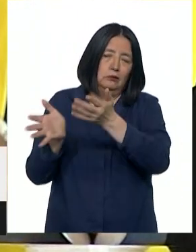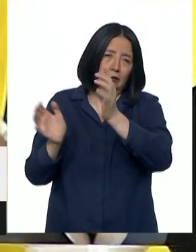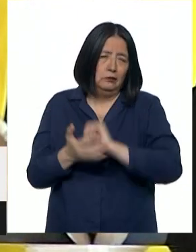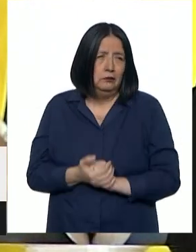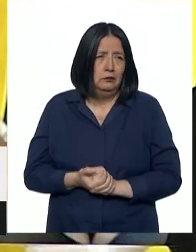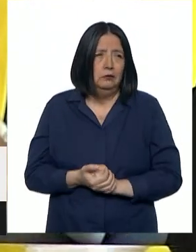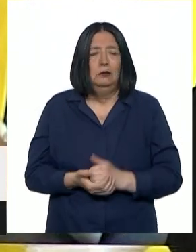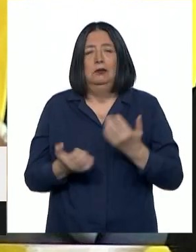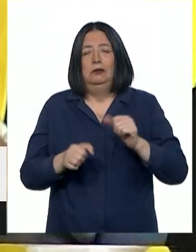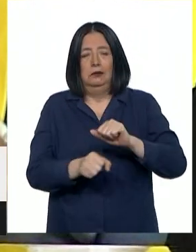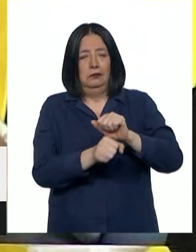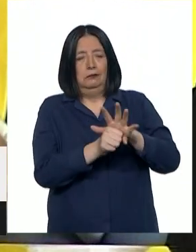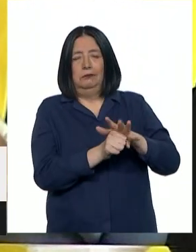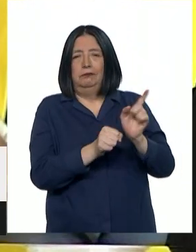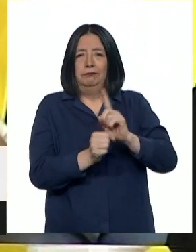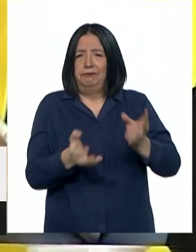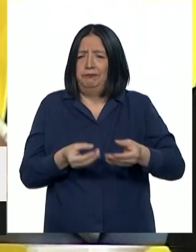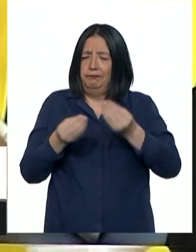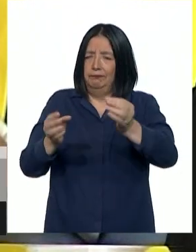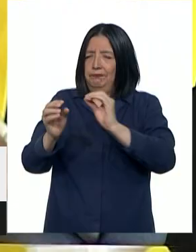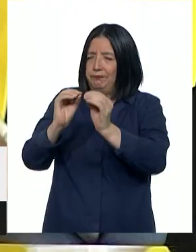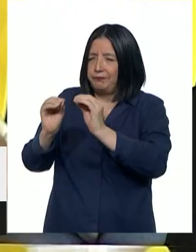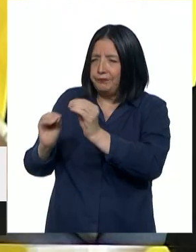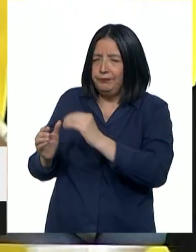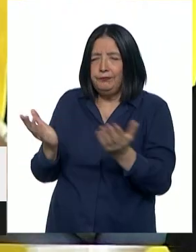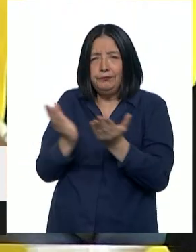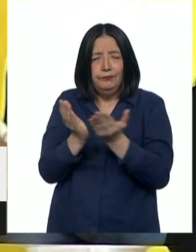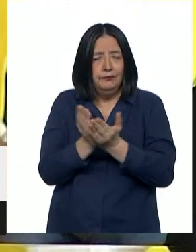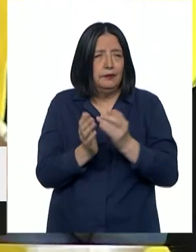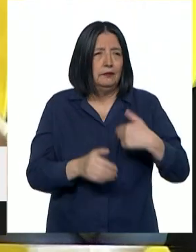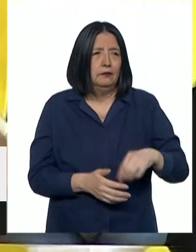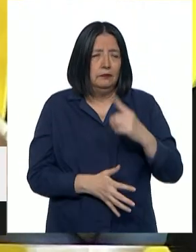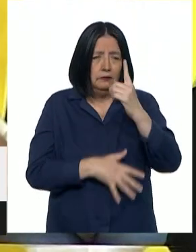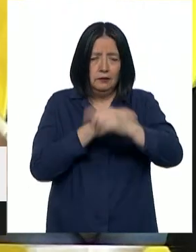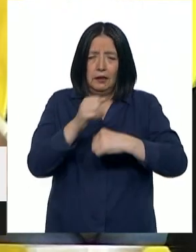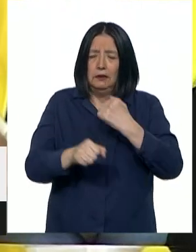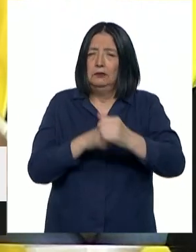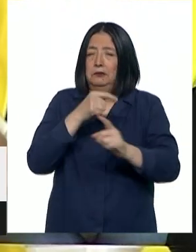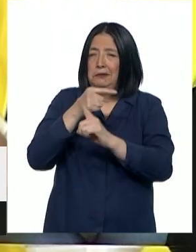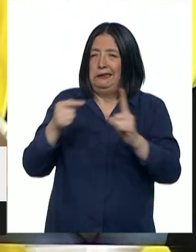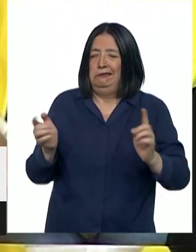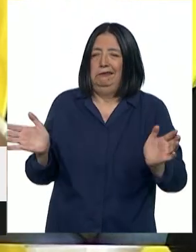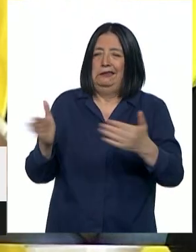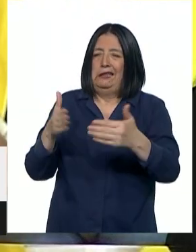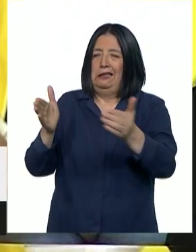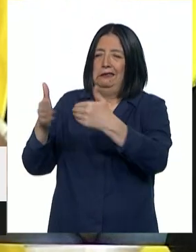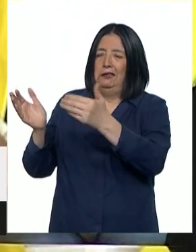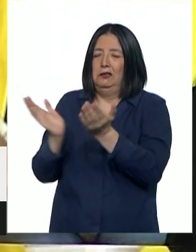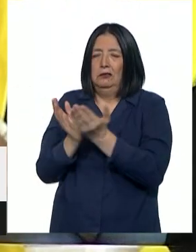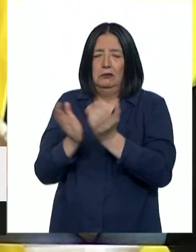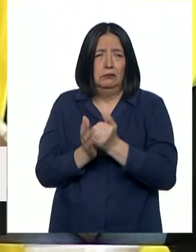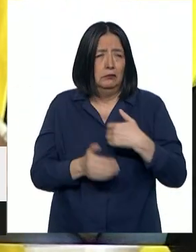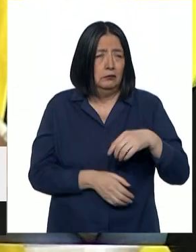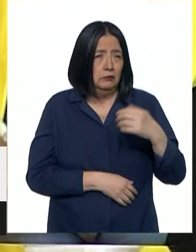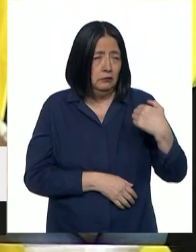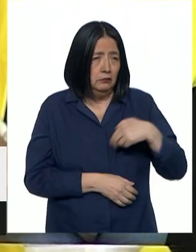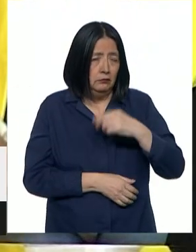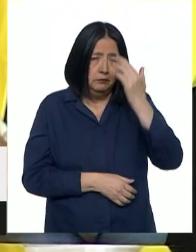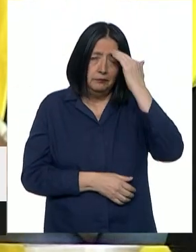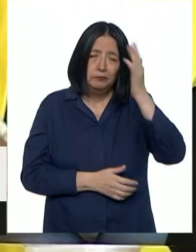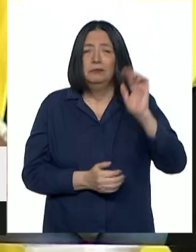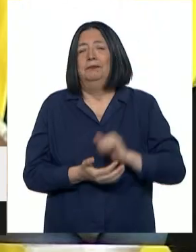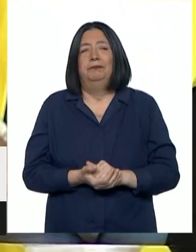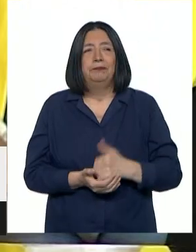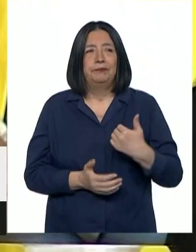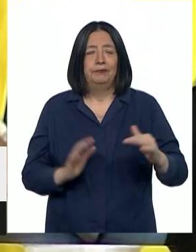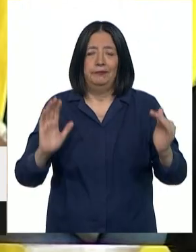mitad de la pandemia no les dieron mantenimiento, año y medio cerradas. Y los que sabemos,